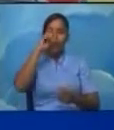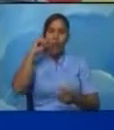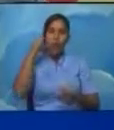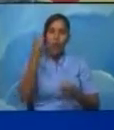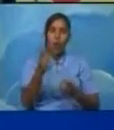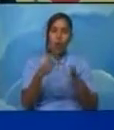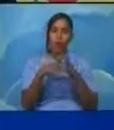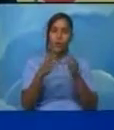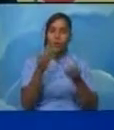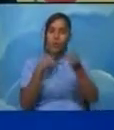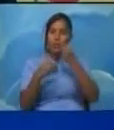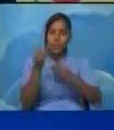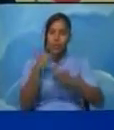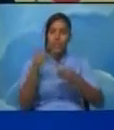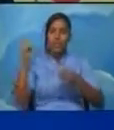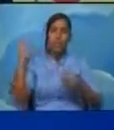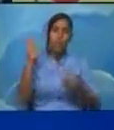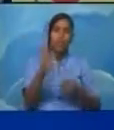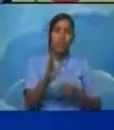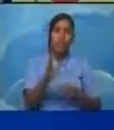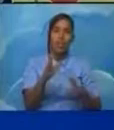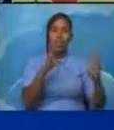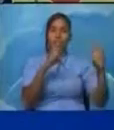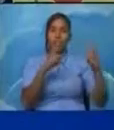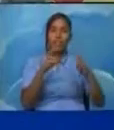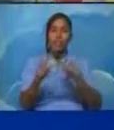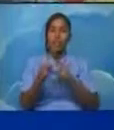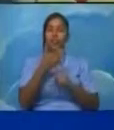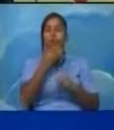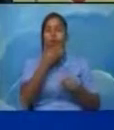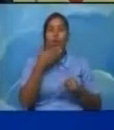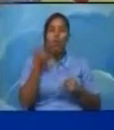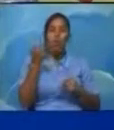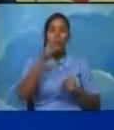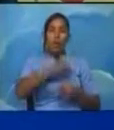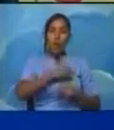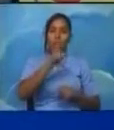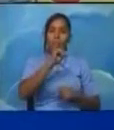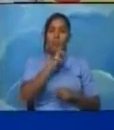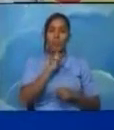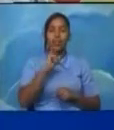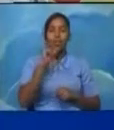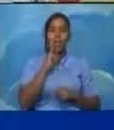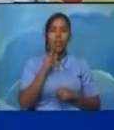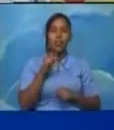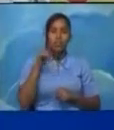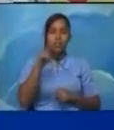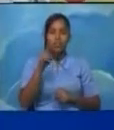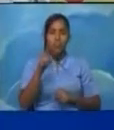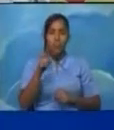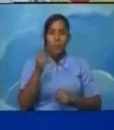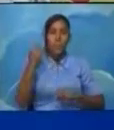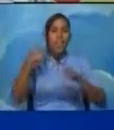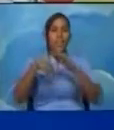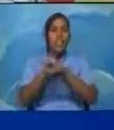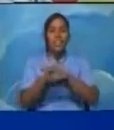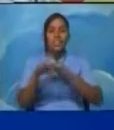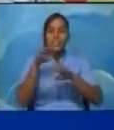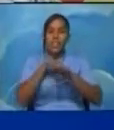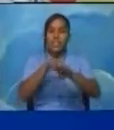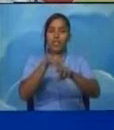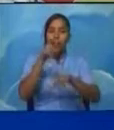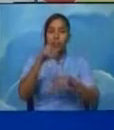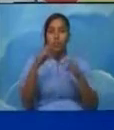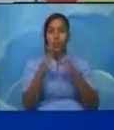las granadas, y vinieron trayendo lo mejor de lo mejor. ¿Qué llevas tú cuando sales de aquí, mi cielito?